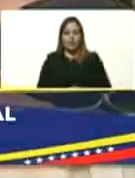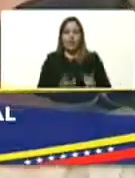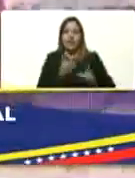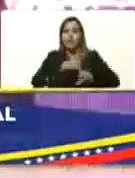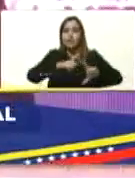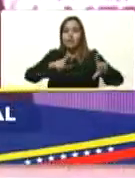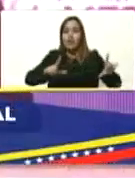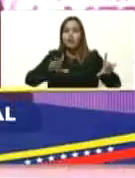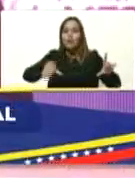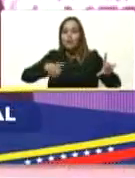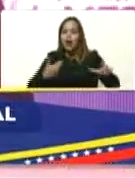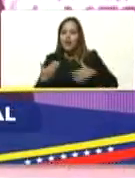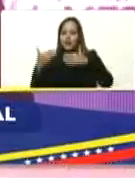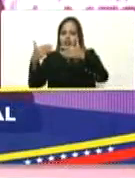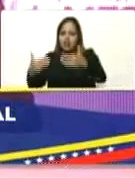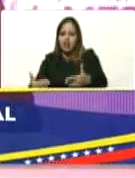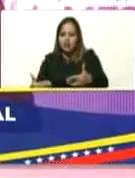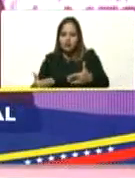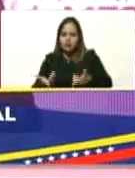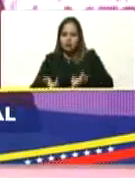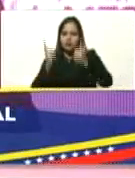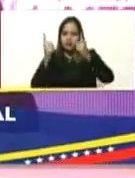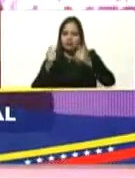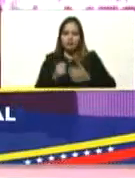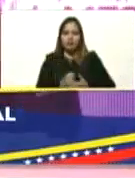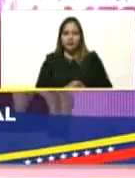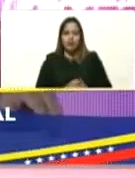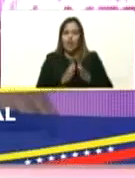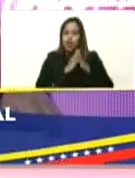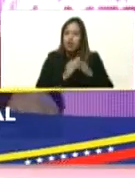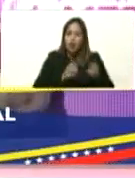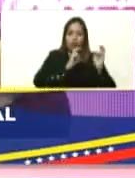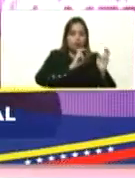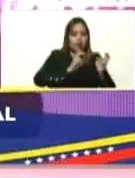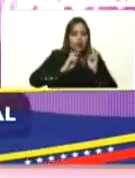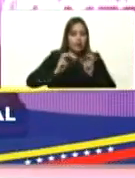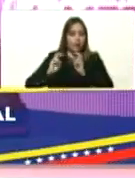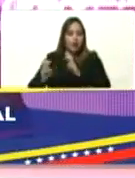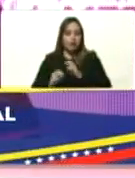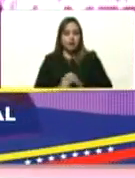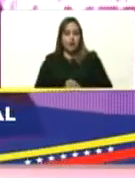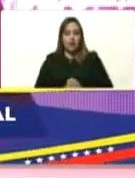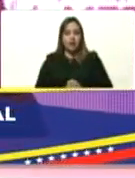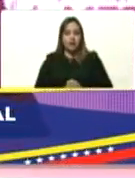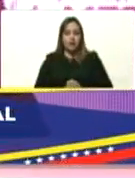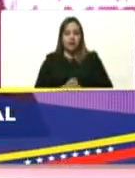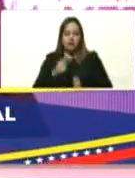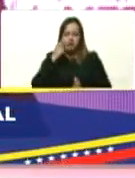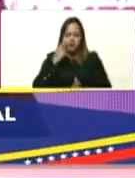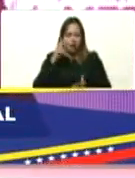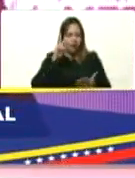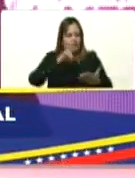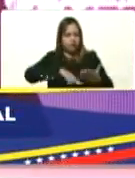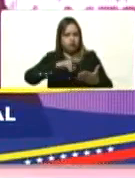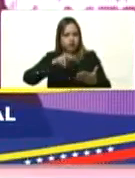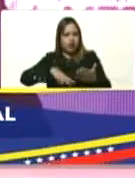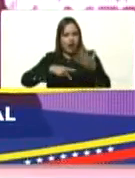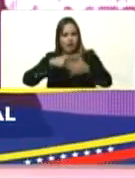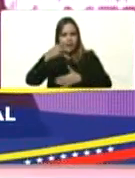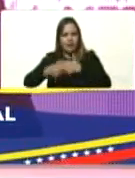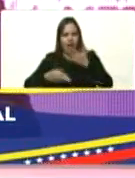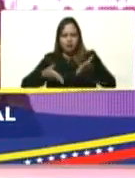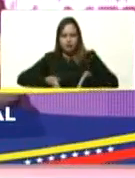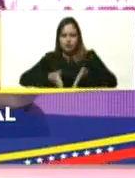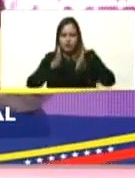liberar para avanzar en todos los temas. Aquí estaba viendo el plan de la